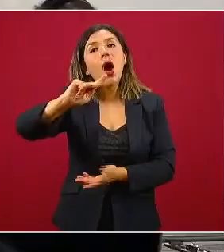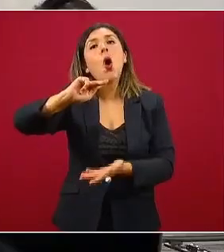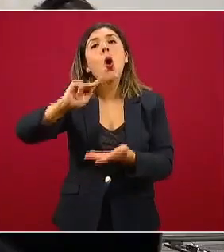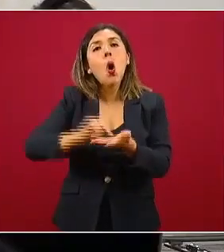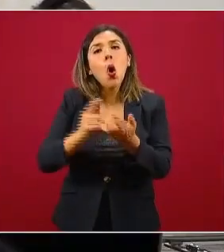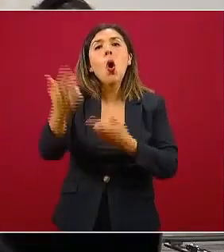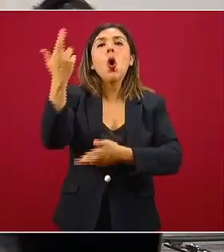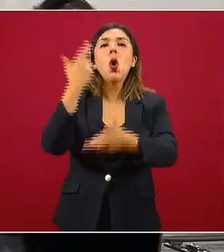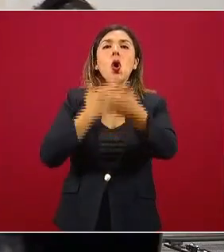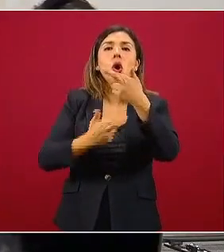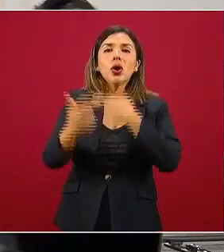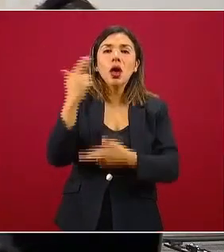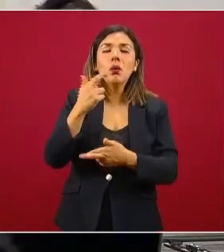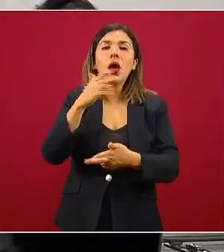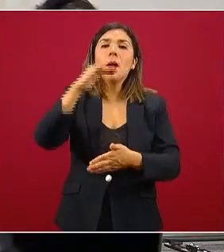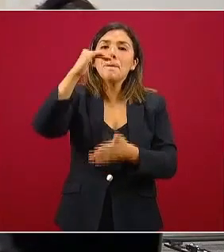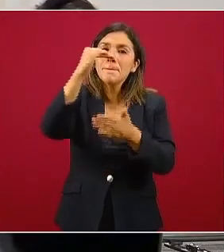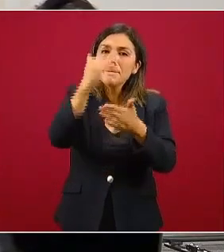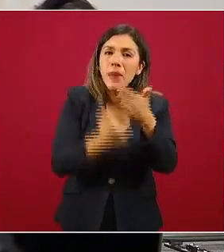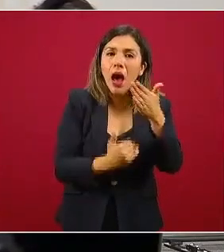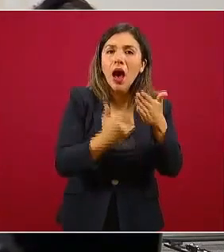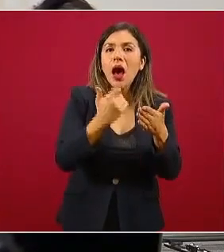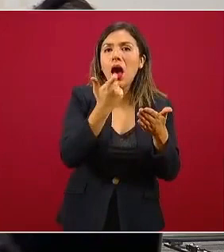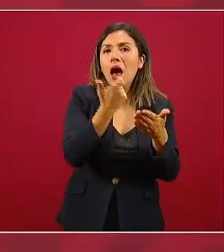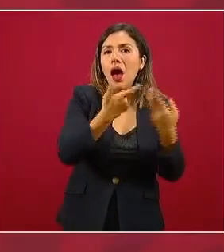la tarifa baja.